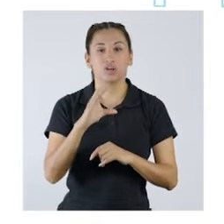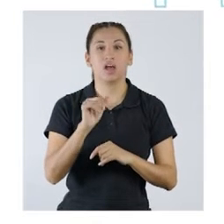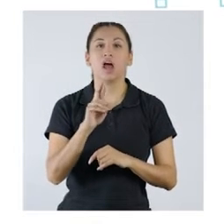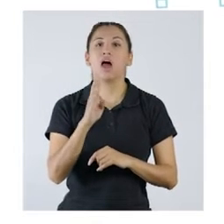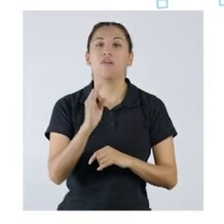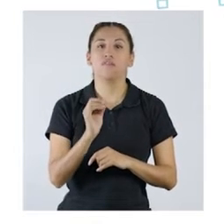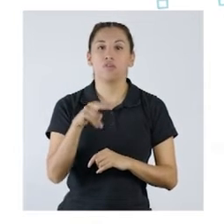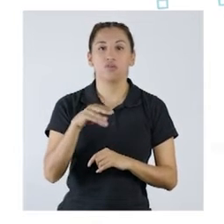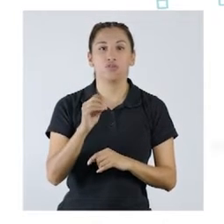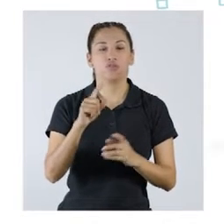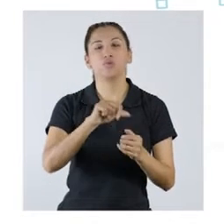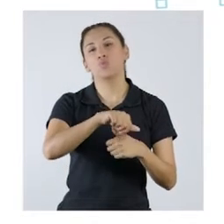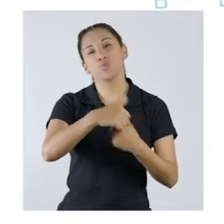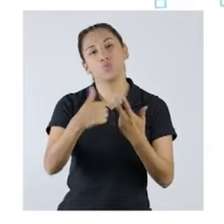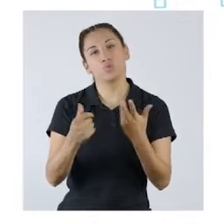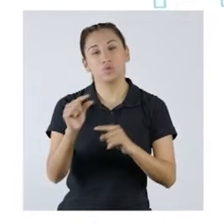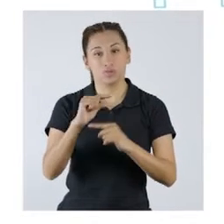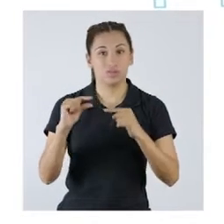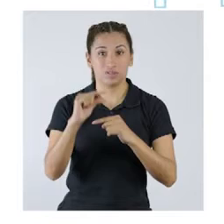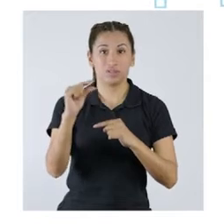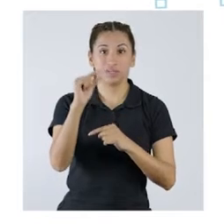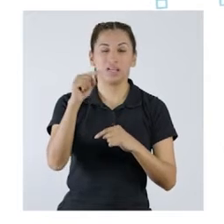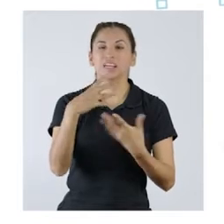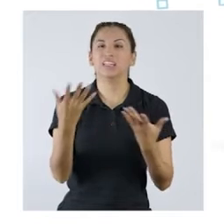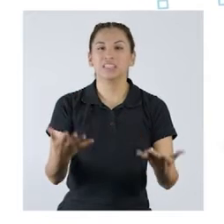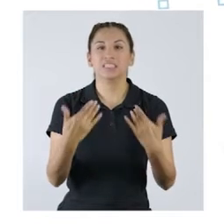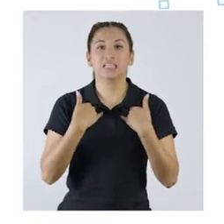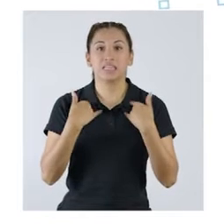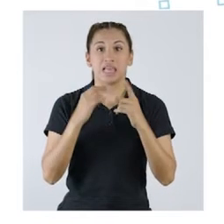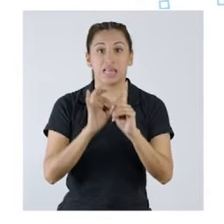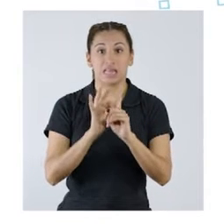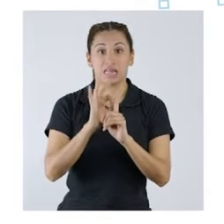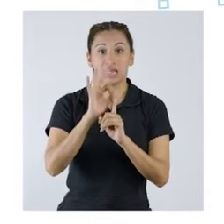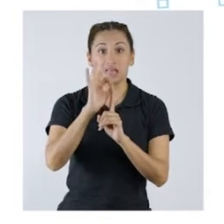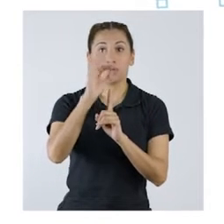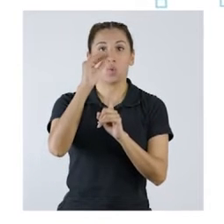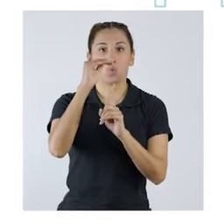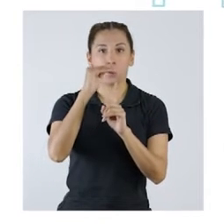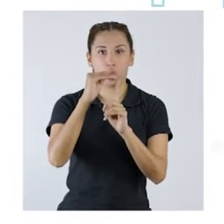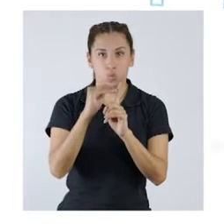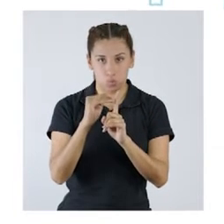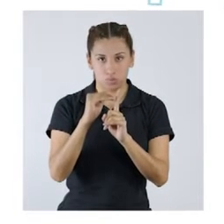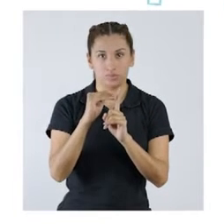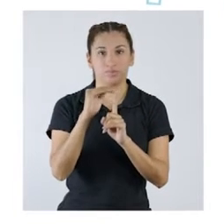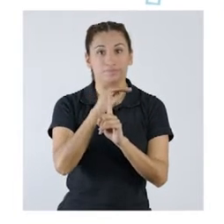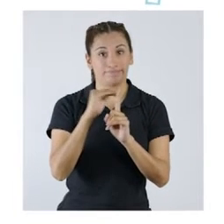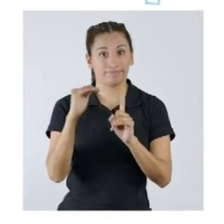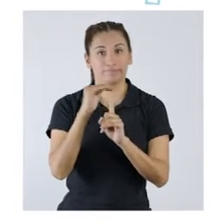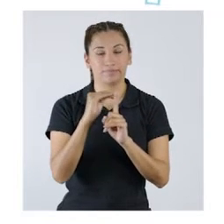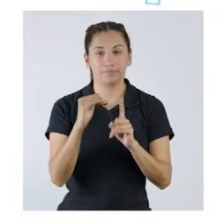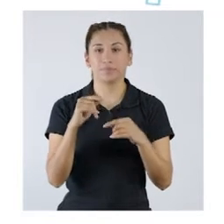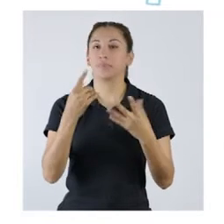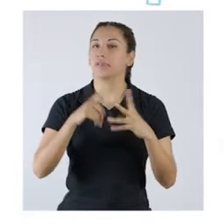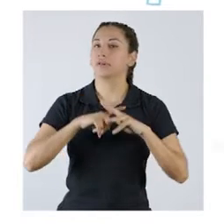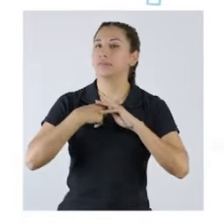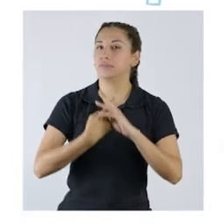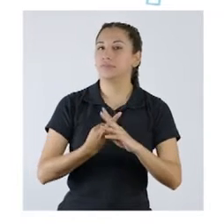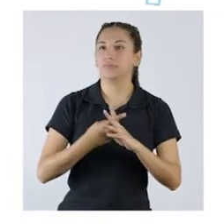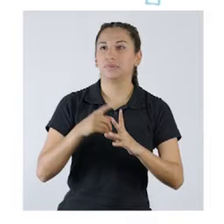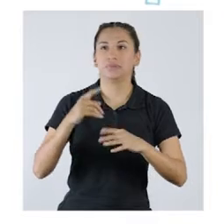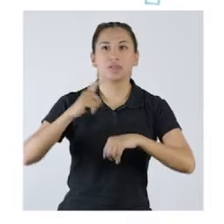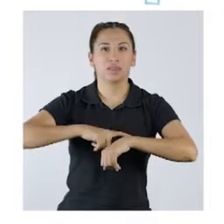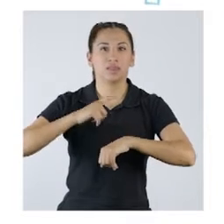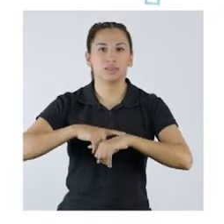carbono y a otros gases, cuya función es mantener la temperatura de la Tierra. Sin embargo, desde la época